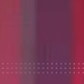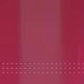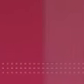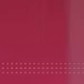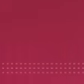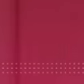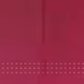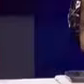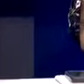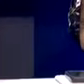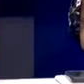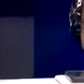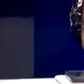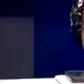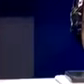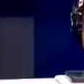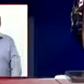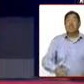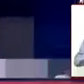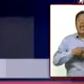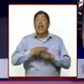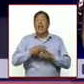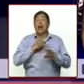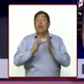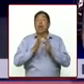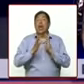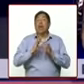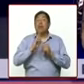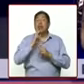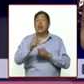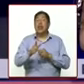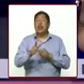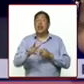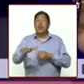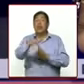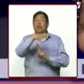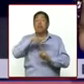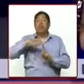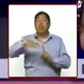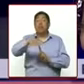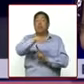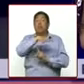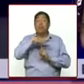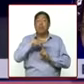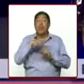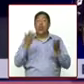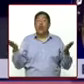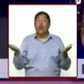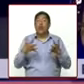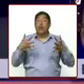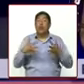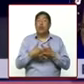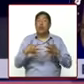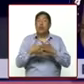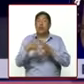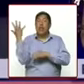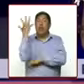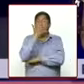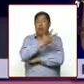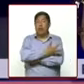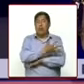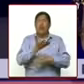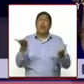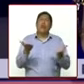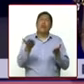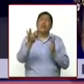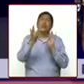al día. En breve le mostraremos la realidad y el panorama que se registra en puntos de bloqueo. Hace 5 días, ¿dónde te